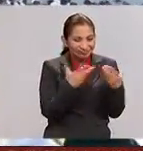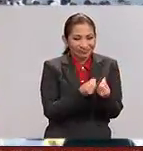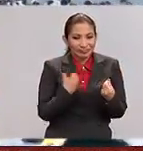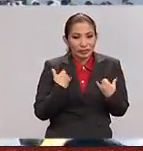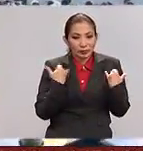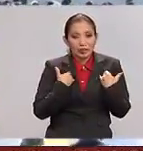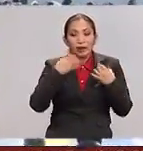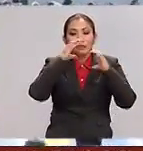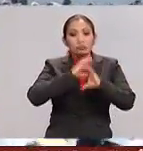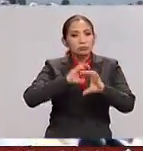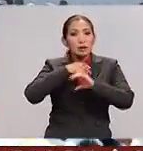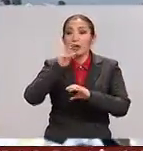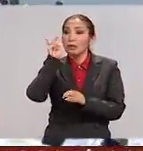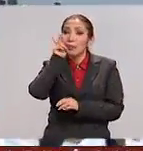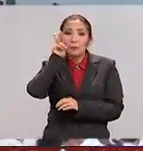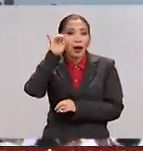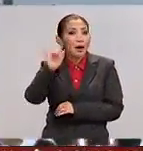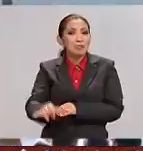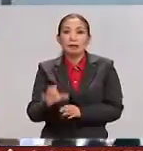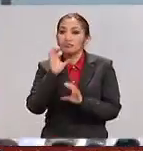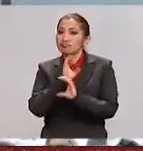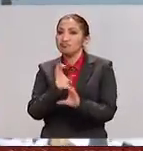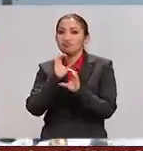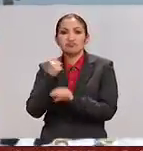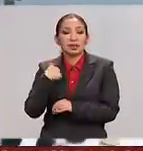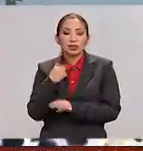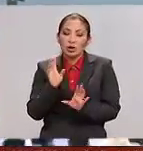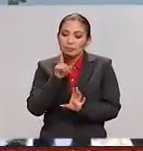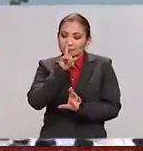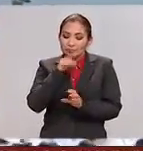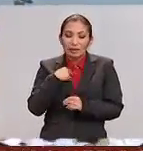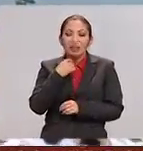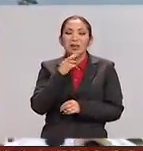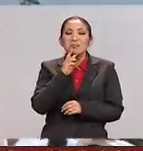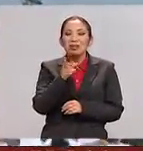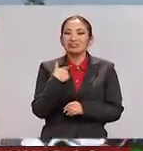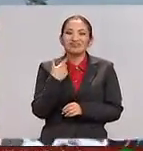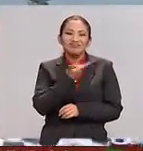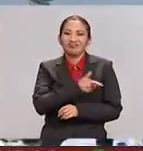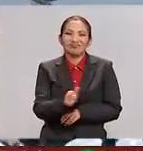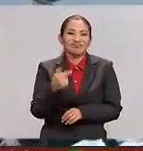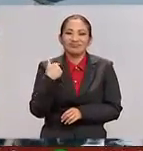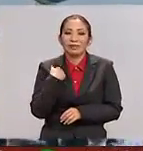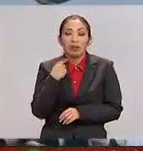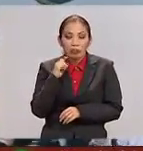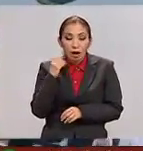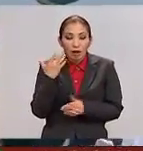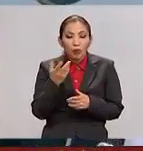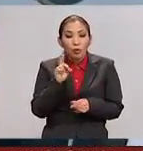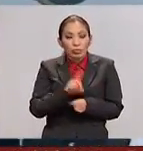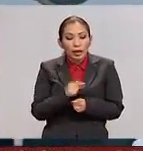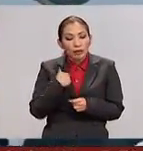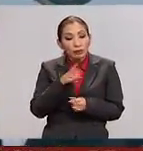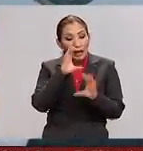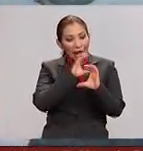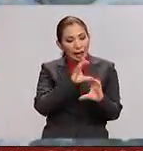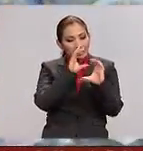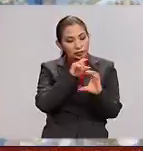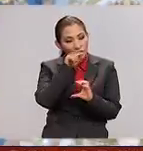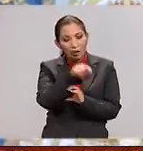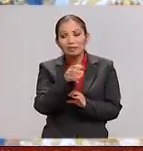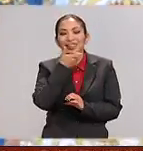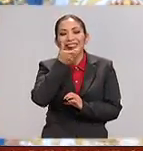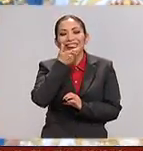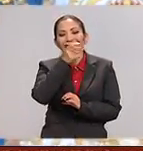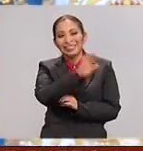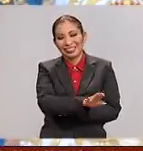Papa cantó. El Papa no canta, y lo ha dicho muchas veces: yo me siento que soy desafinado, y sin embargo hubo un momento donde una canción típica de